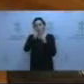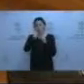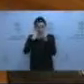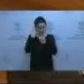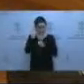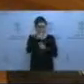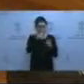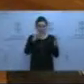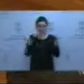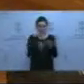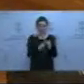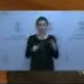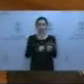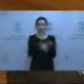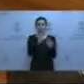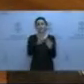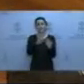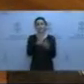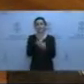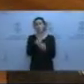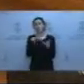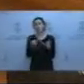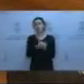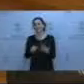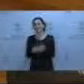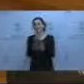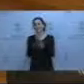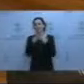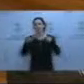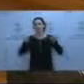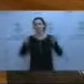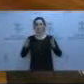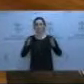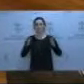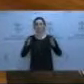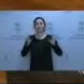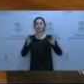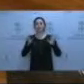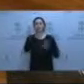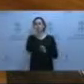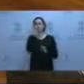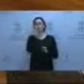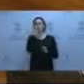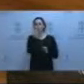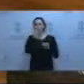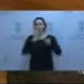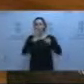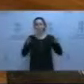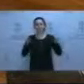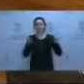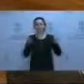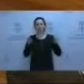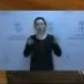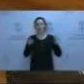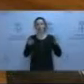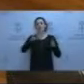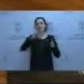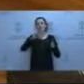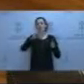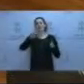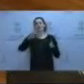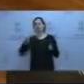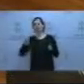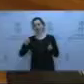curso 16-17 mantendremos abiertas todas las escuelas de los colegios rurales agrupados